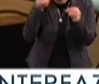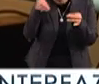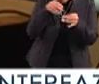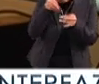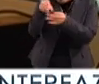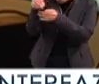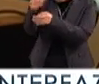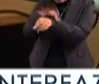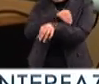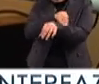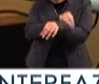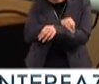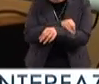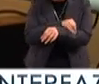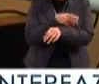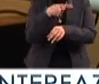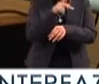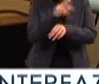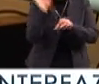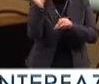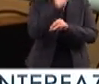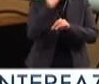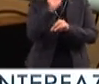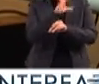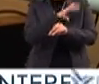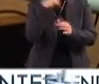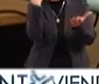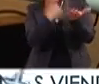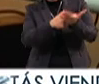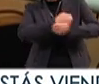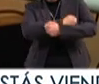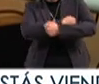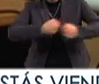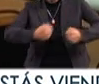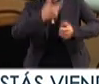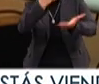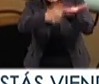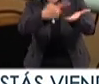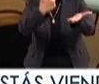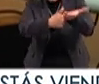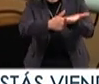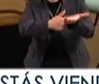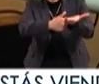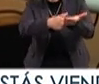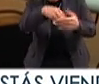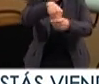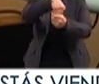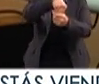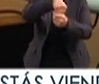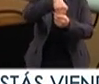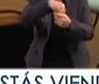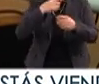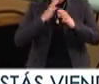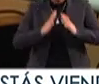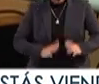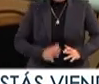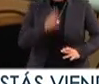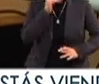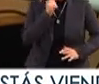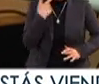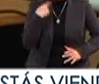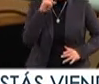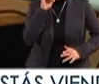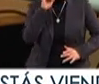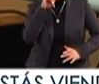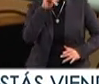obtener energía pero si hay una gran cantidad de tejido adiposo esto no se puede llevar